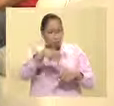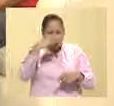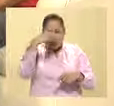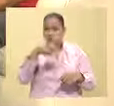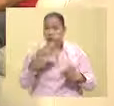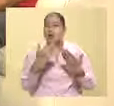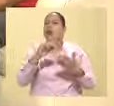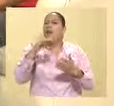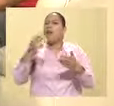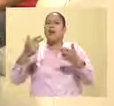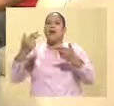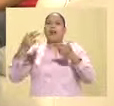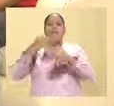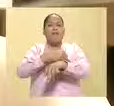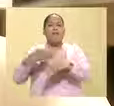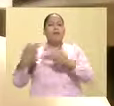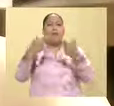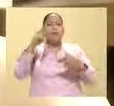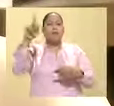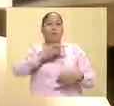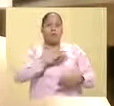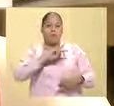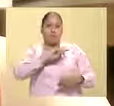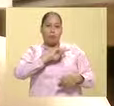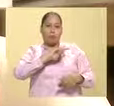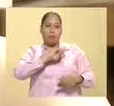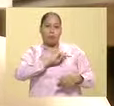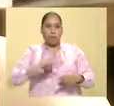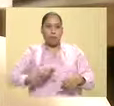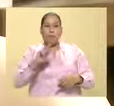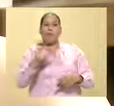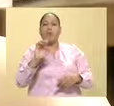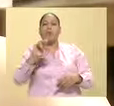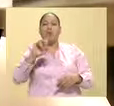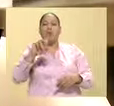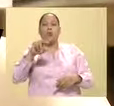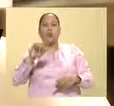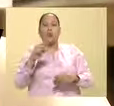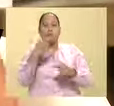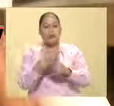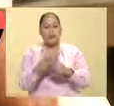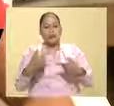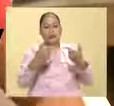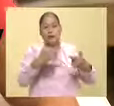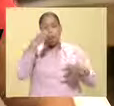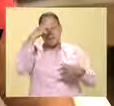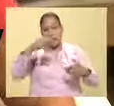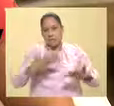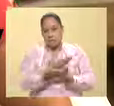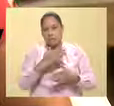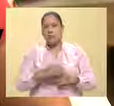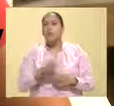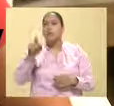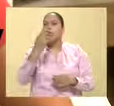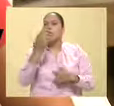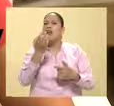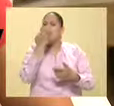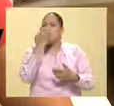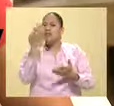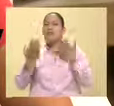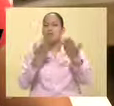vienen tus ancestros de polonia yo soy la segunda generación mexicana qué estudiaste